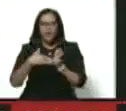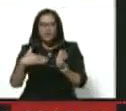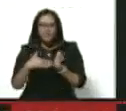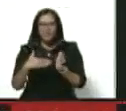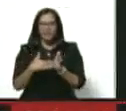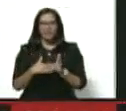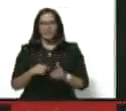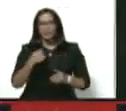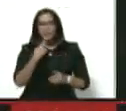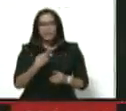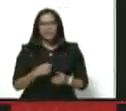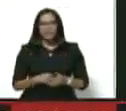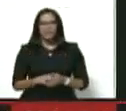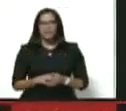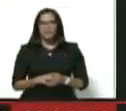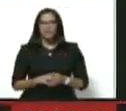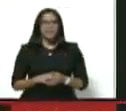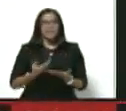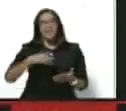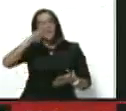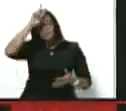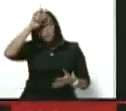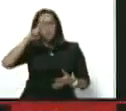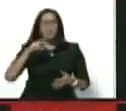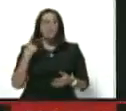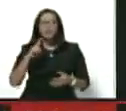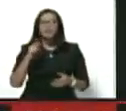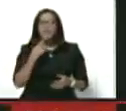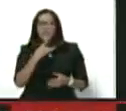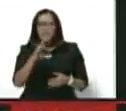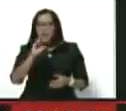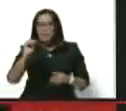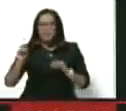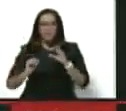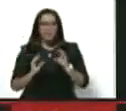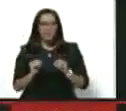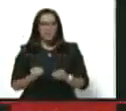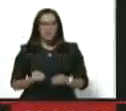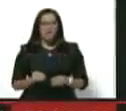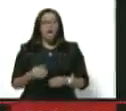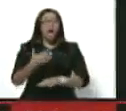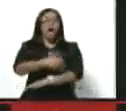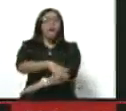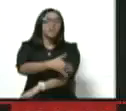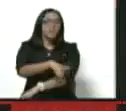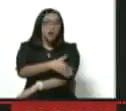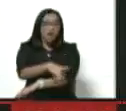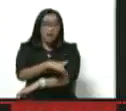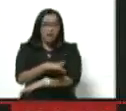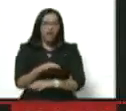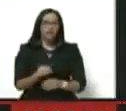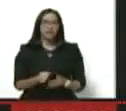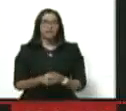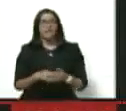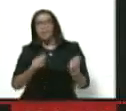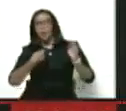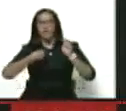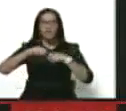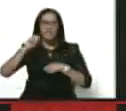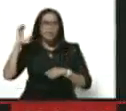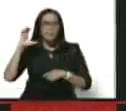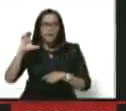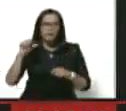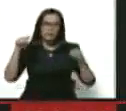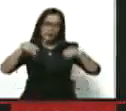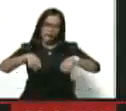mentiras, de las estupideces inclusive que dicen. Afuera y los vendepatrias aquí